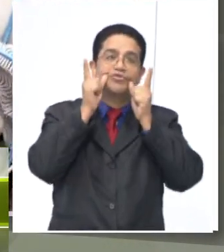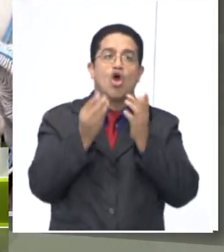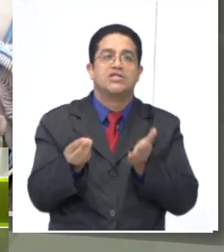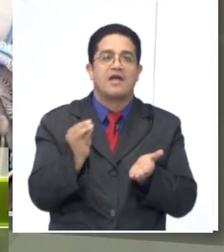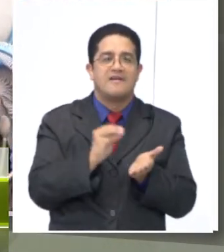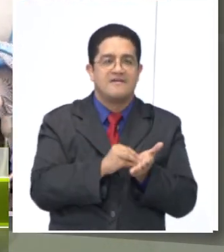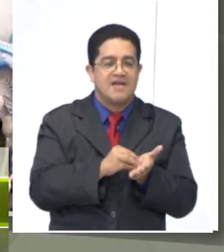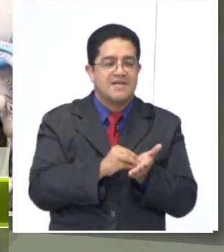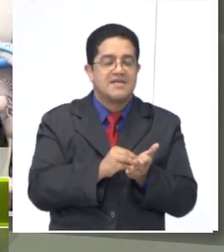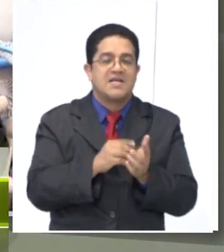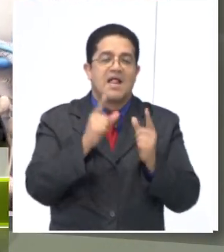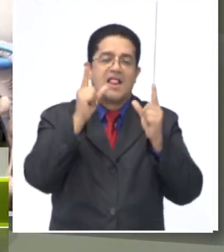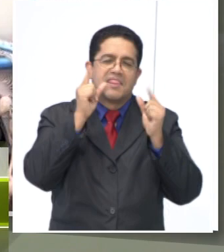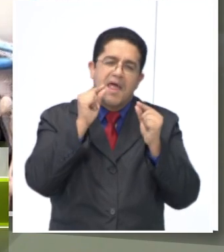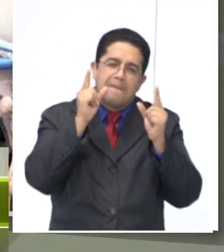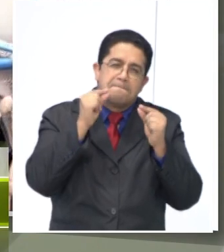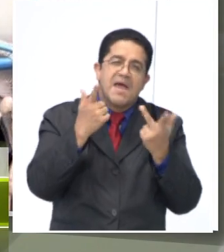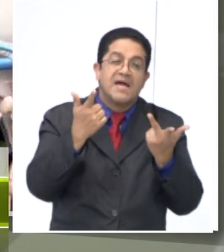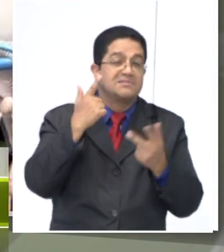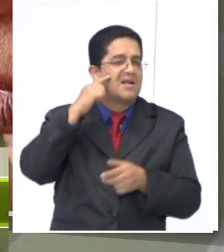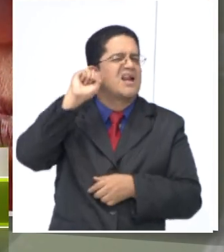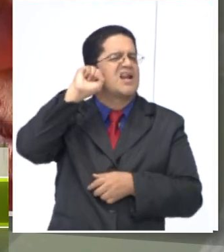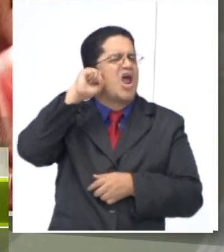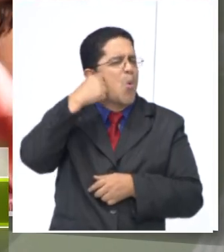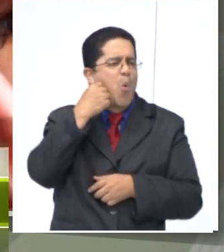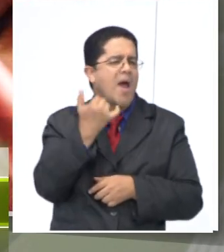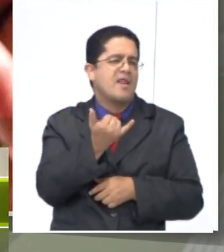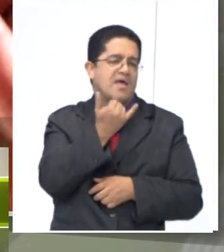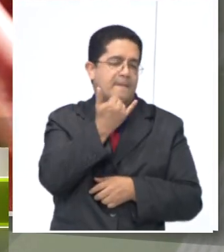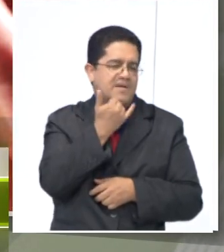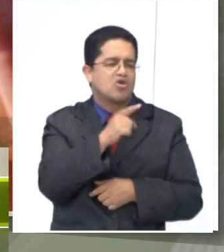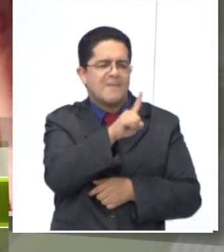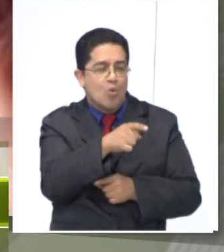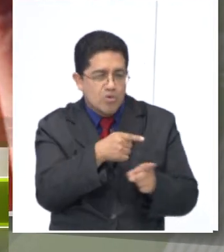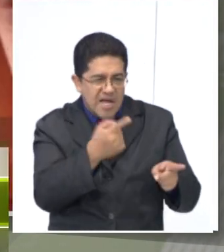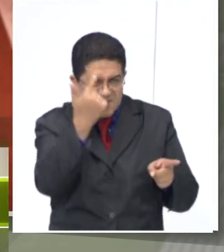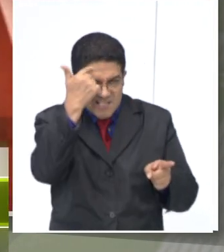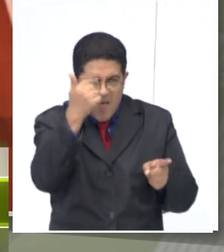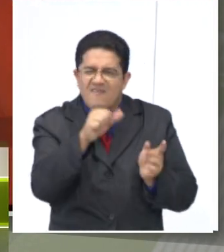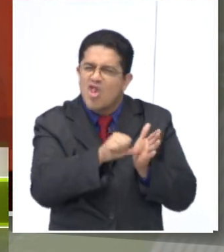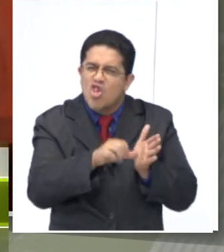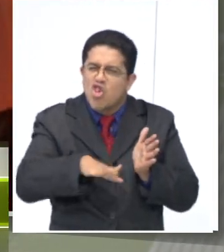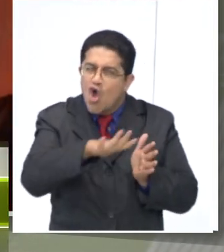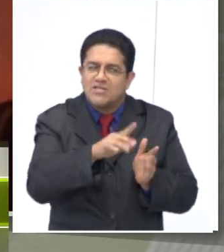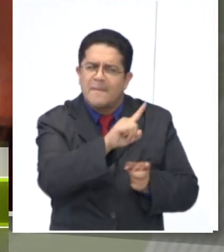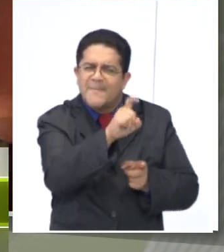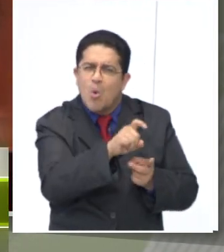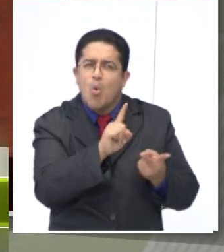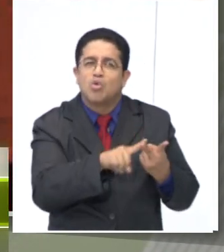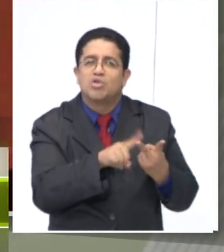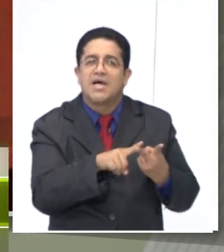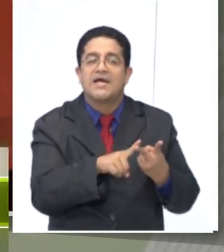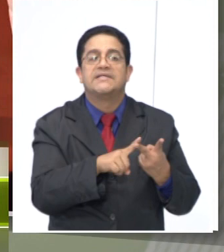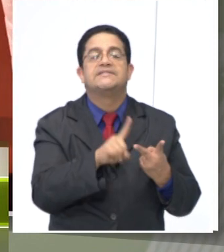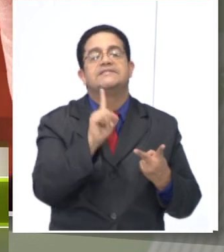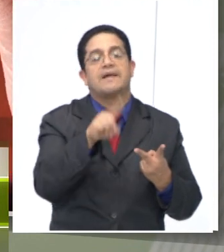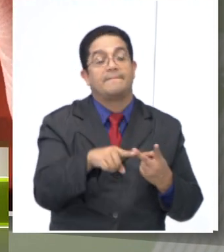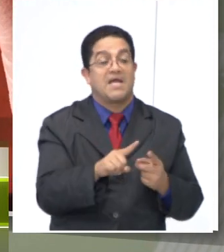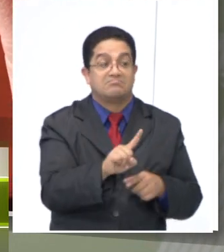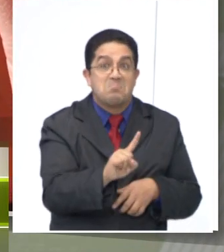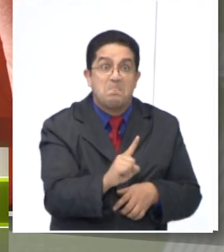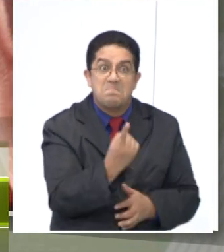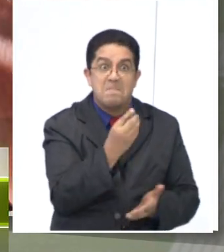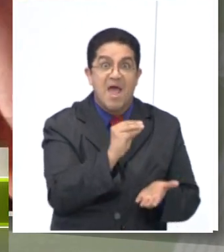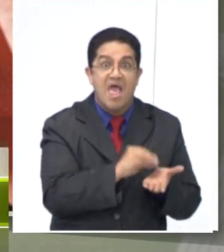torna somnoliento al despertar, recuerda lo que ocurrió, hay que preguntarle quién es, hacerle preguntas sencillas y por supuesto, como les dije, si es la primera vez que esto